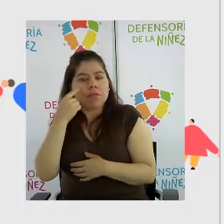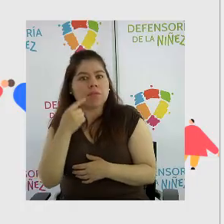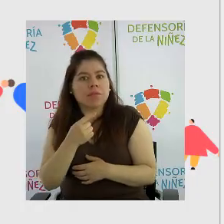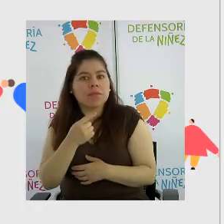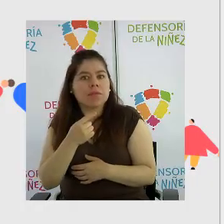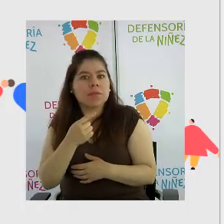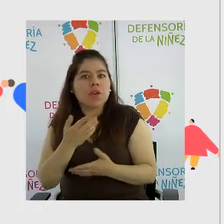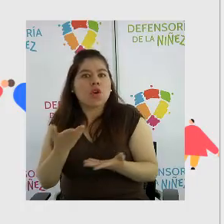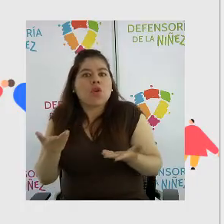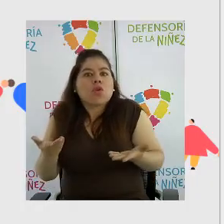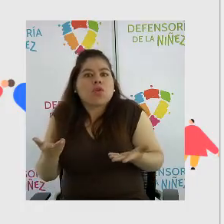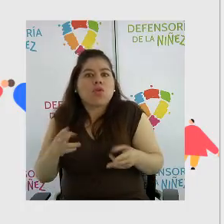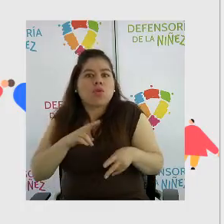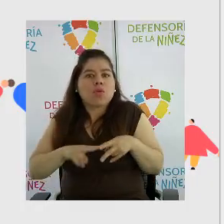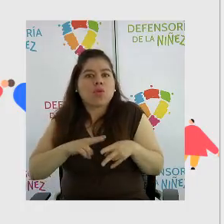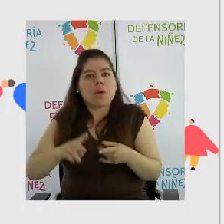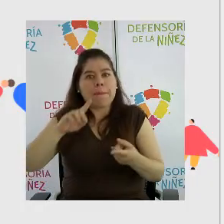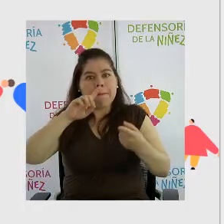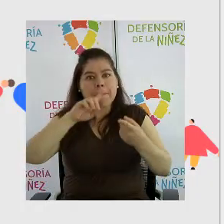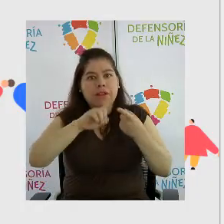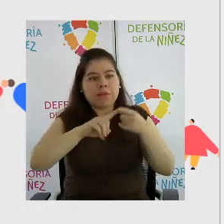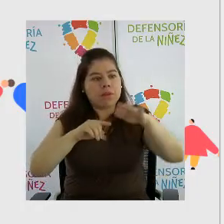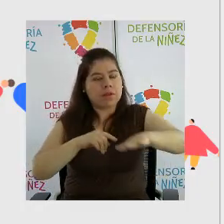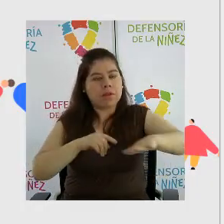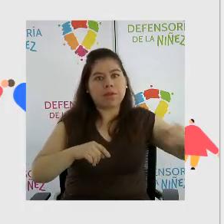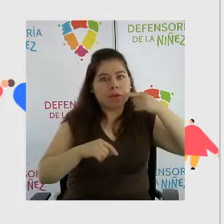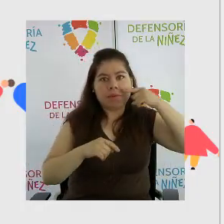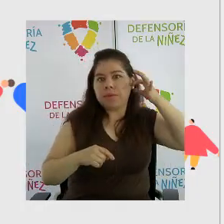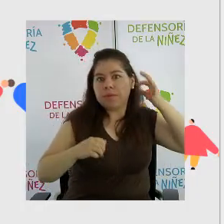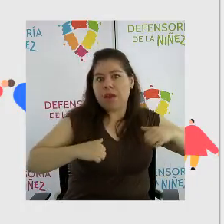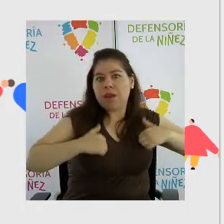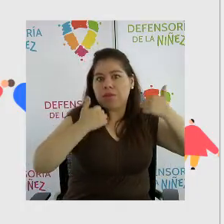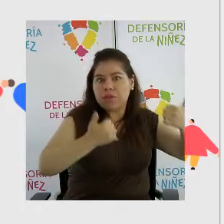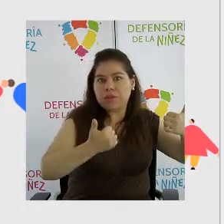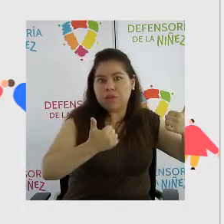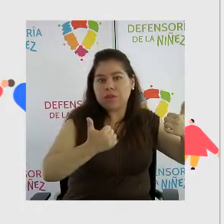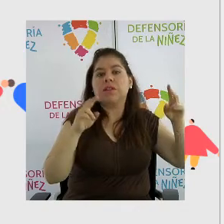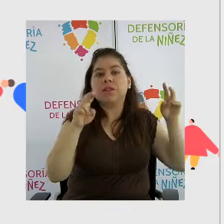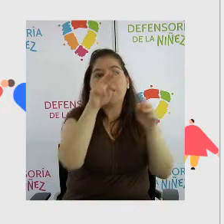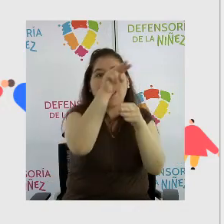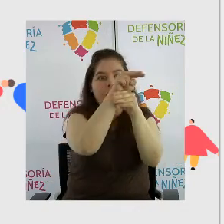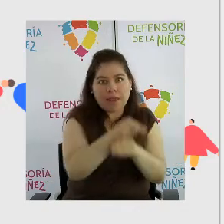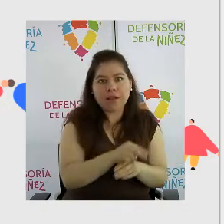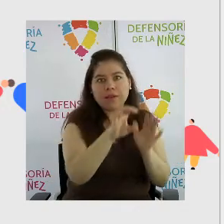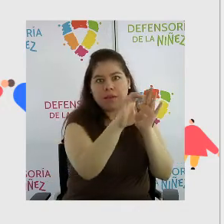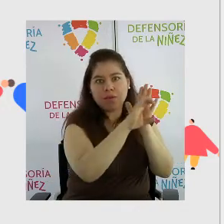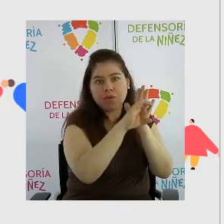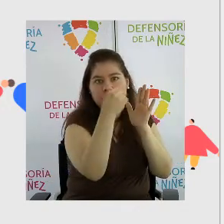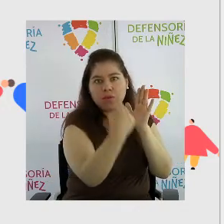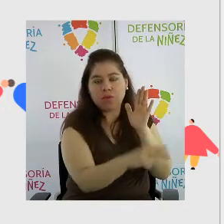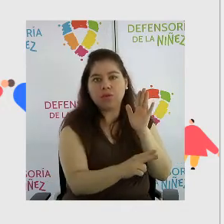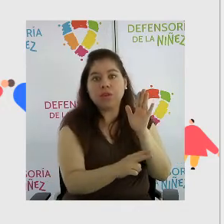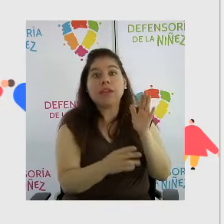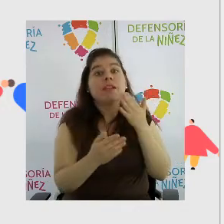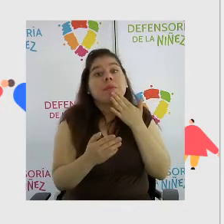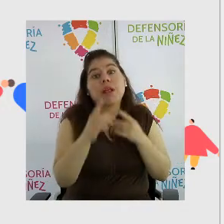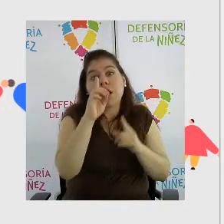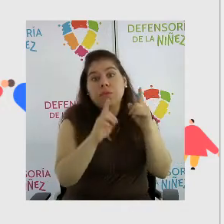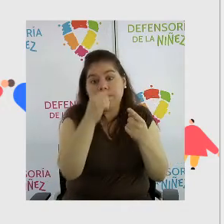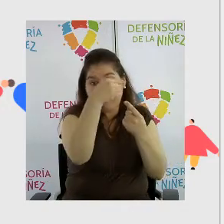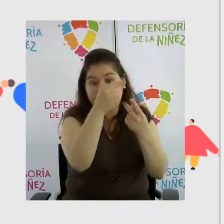cómo efectivizar la participación de niños, niñas y adolescentes en este contexto del análisis constitucional y de aquellos principios que